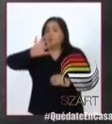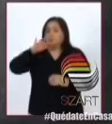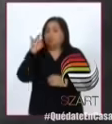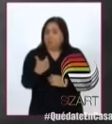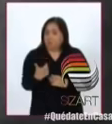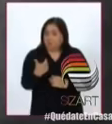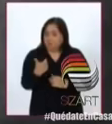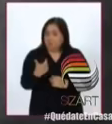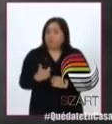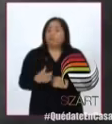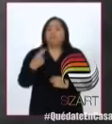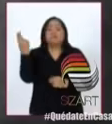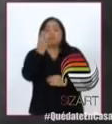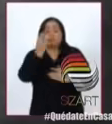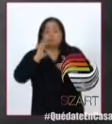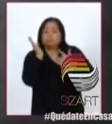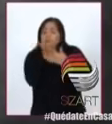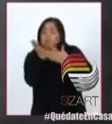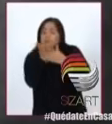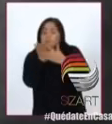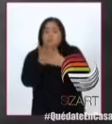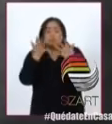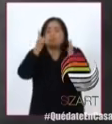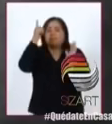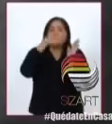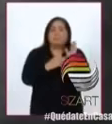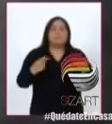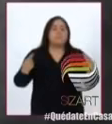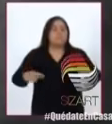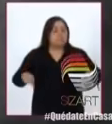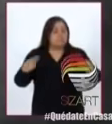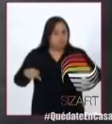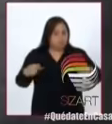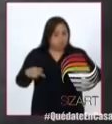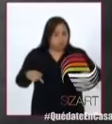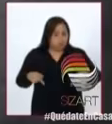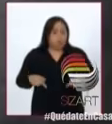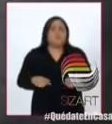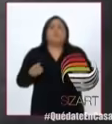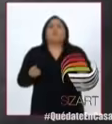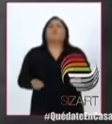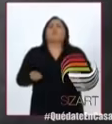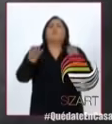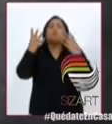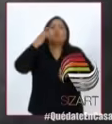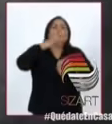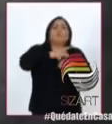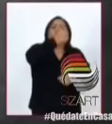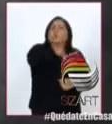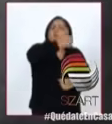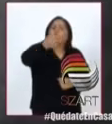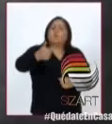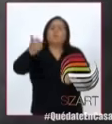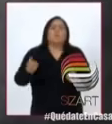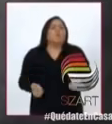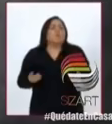pesos se tiene que repartir entre mil personas. ¿Cuánto le toca a cada persona?